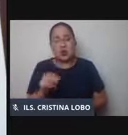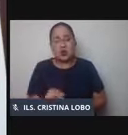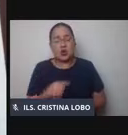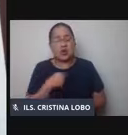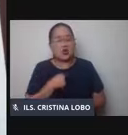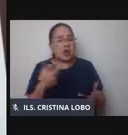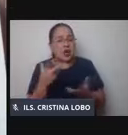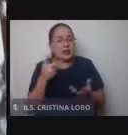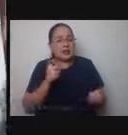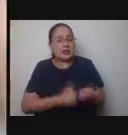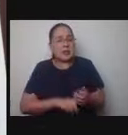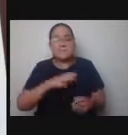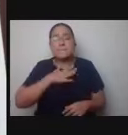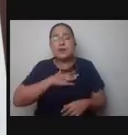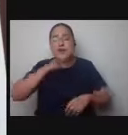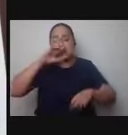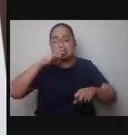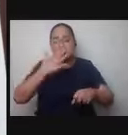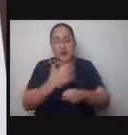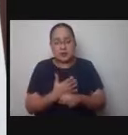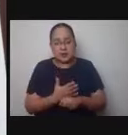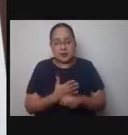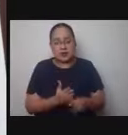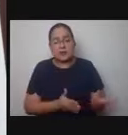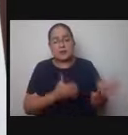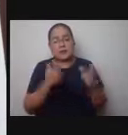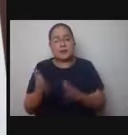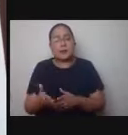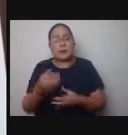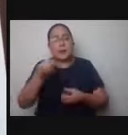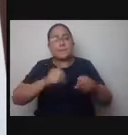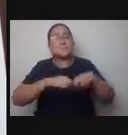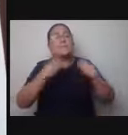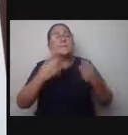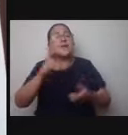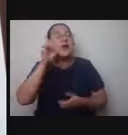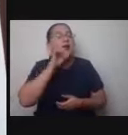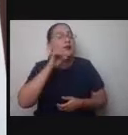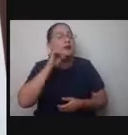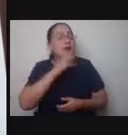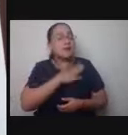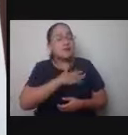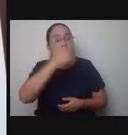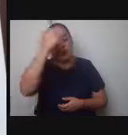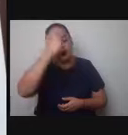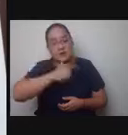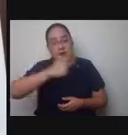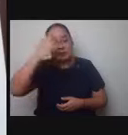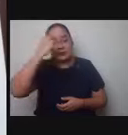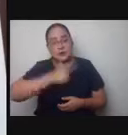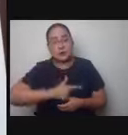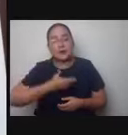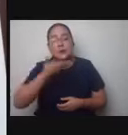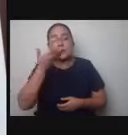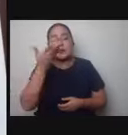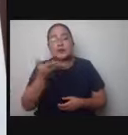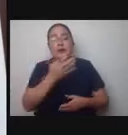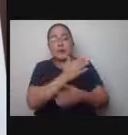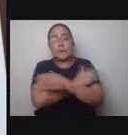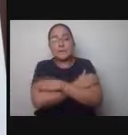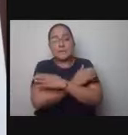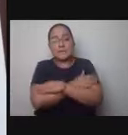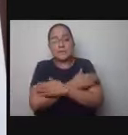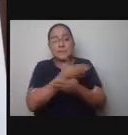mi responsabilidad. Y ahí va la siguiente cifra. Magistrada, muy buenas noches. Mi querida magistrada, la abrazo a la